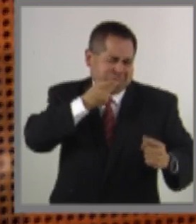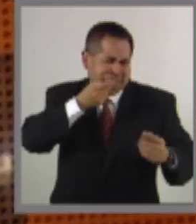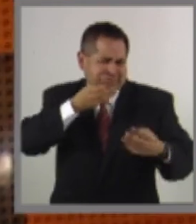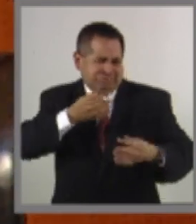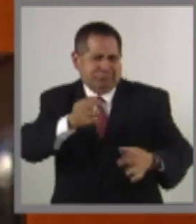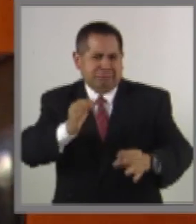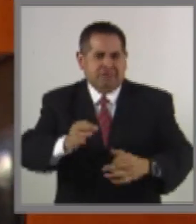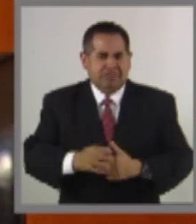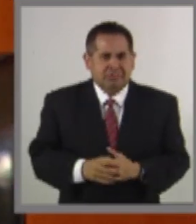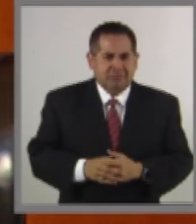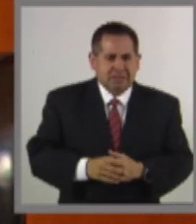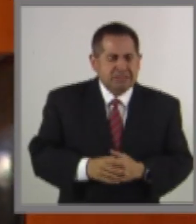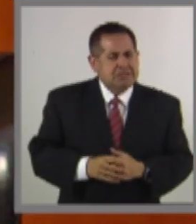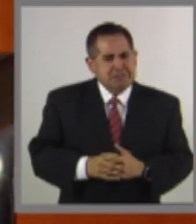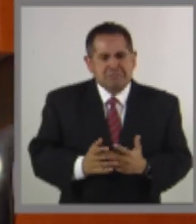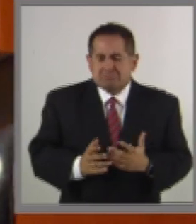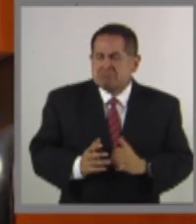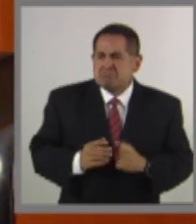Tuvimos